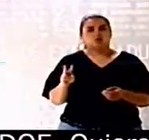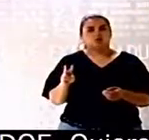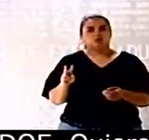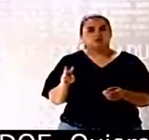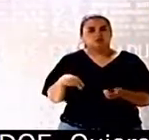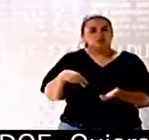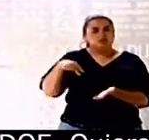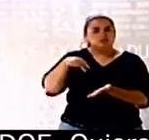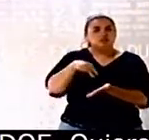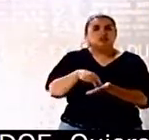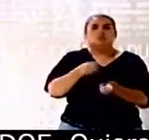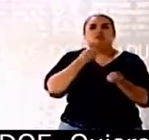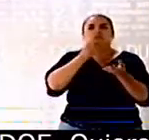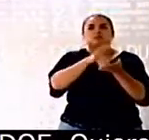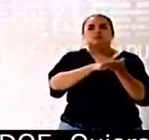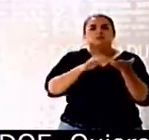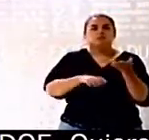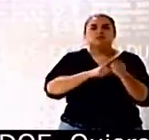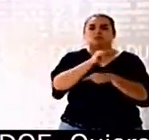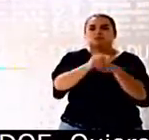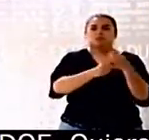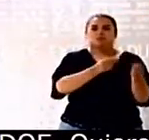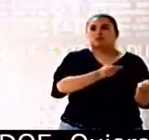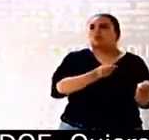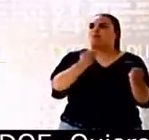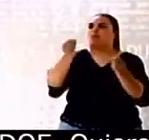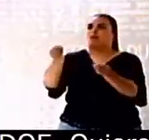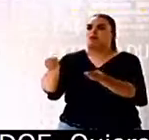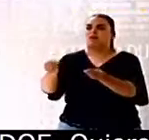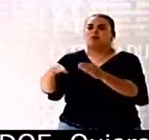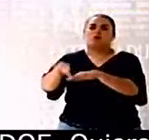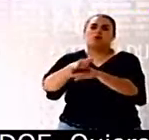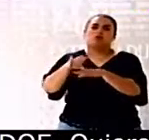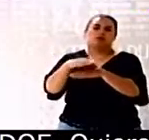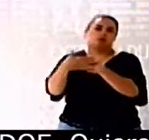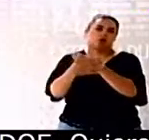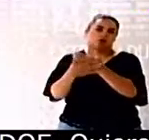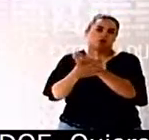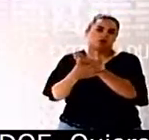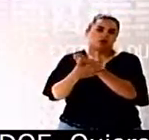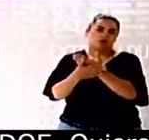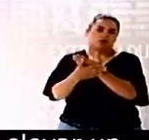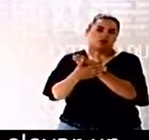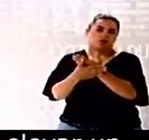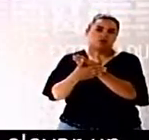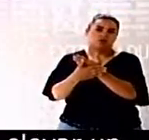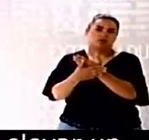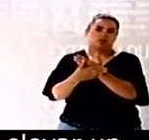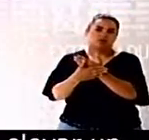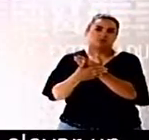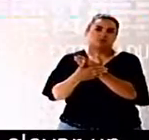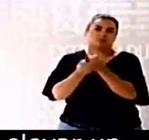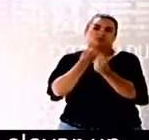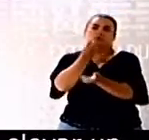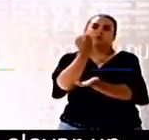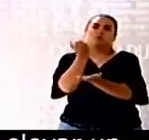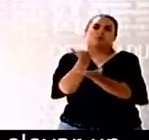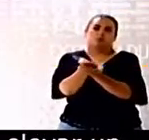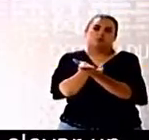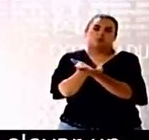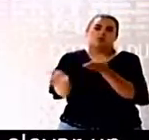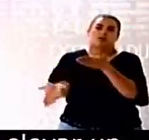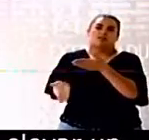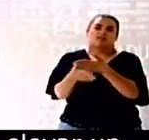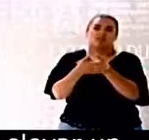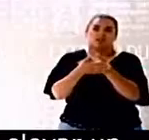va a elevar un informe epidemiológico al Consejo de Gobierno que propone el cierre